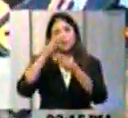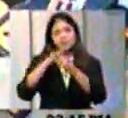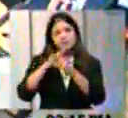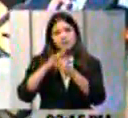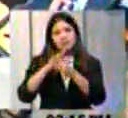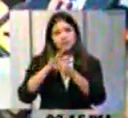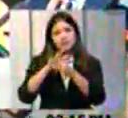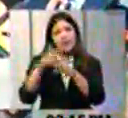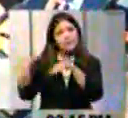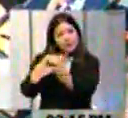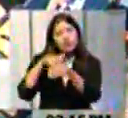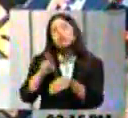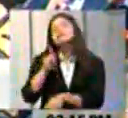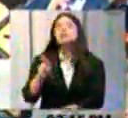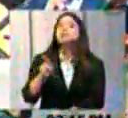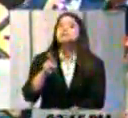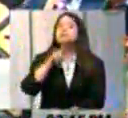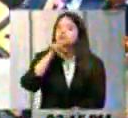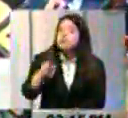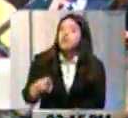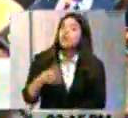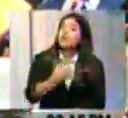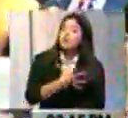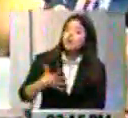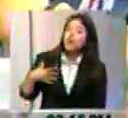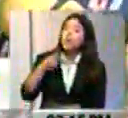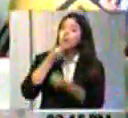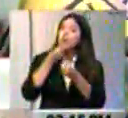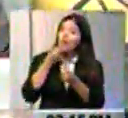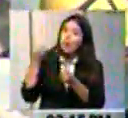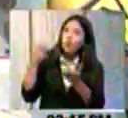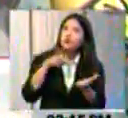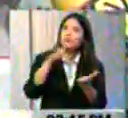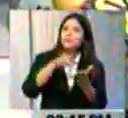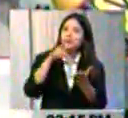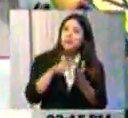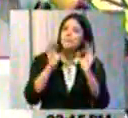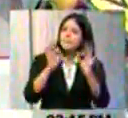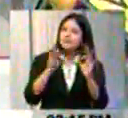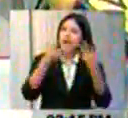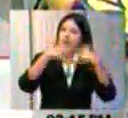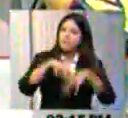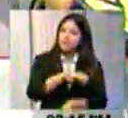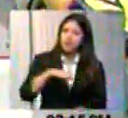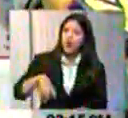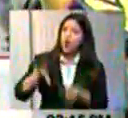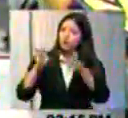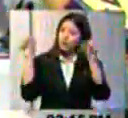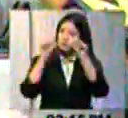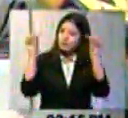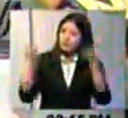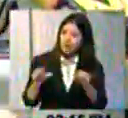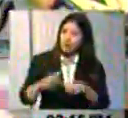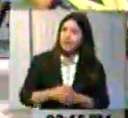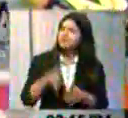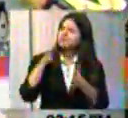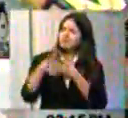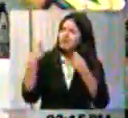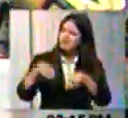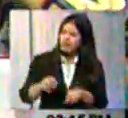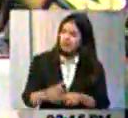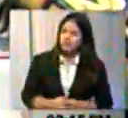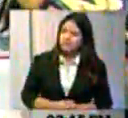¿sí?, ministro, disculpe, quisiera que nos hablara en torno a esa participación del sector privado en este nuevo sistema. ¿De qué se trata